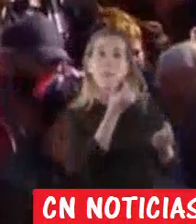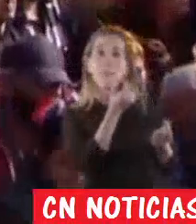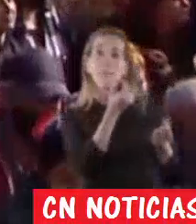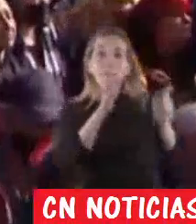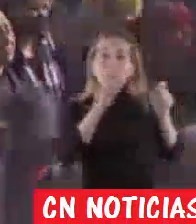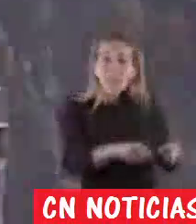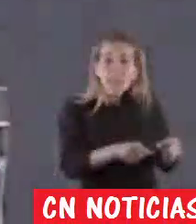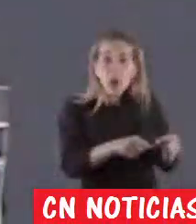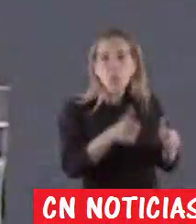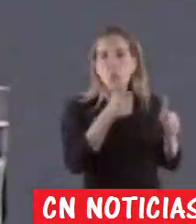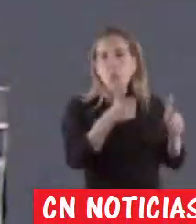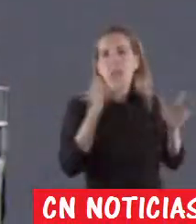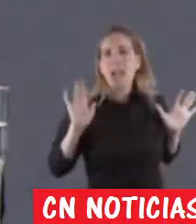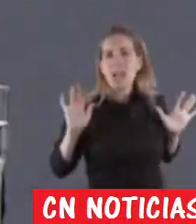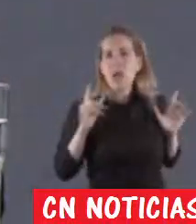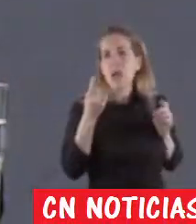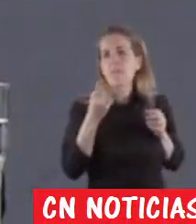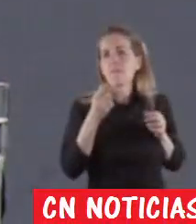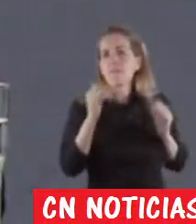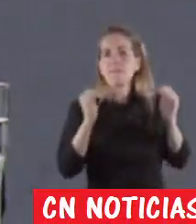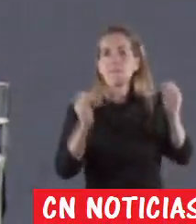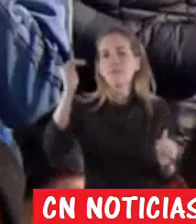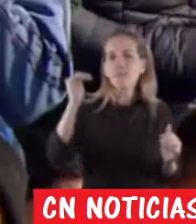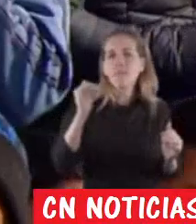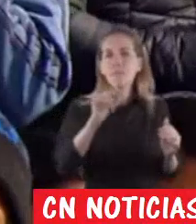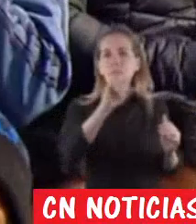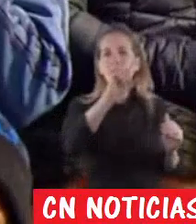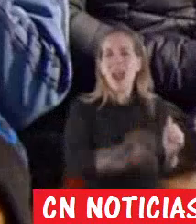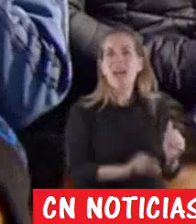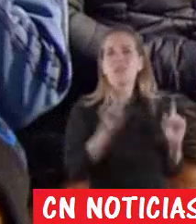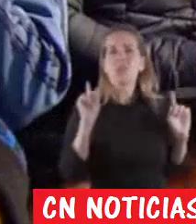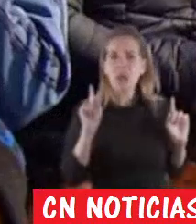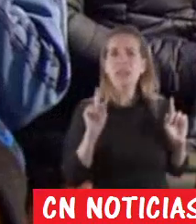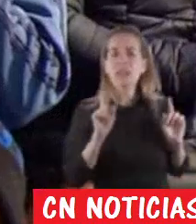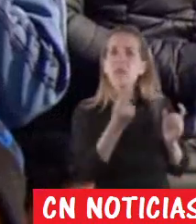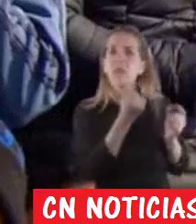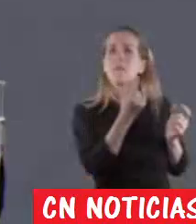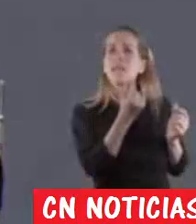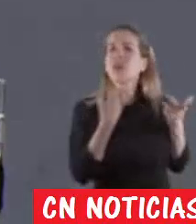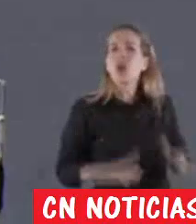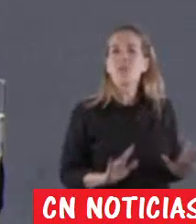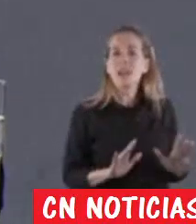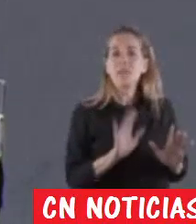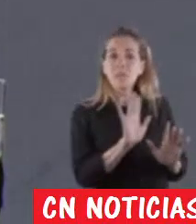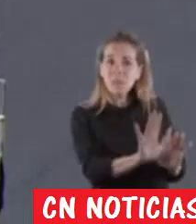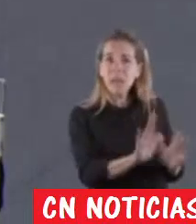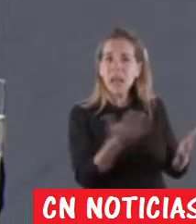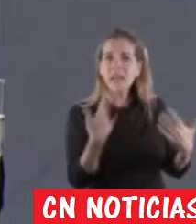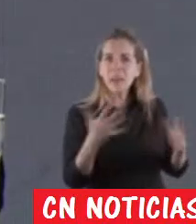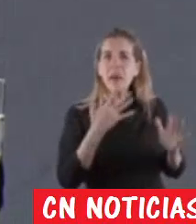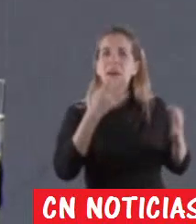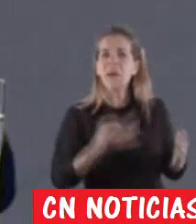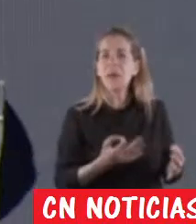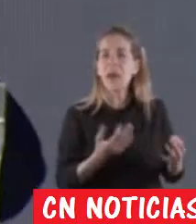perdiendo plata. Nadie. Nadie. También es cierto que eso es posible,